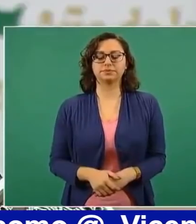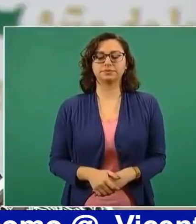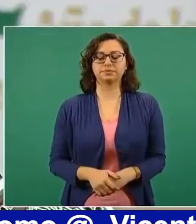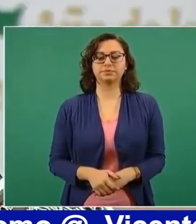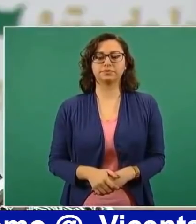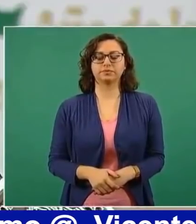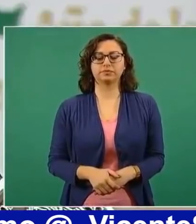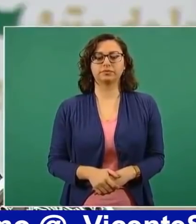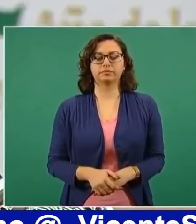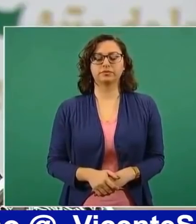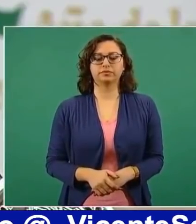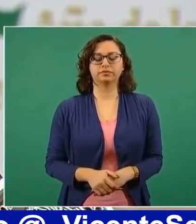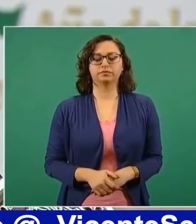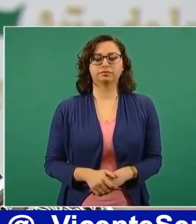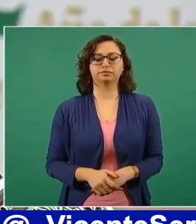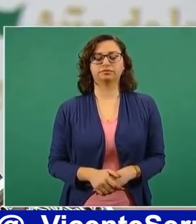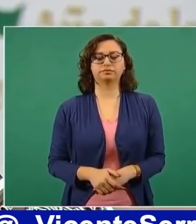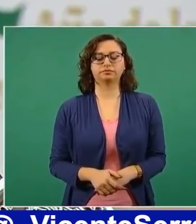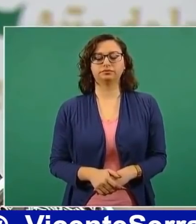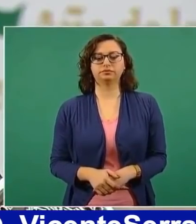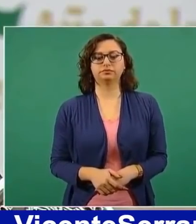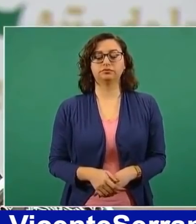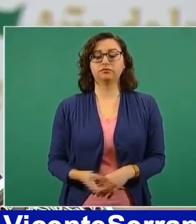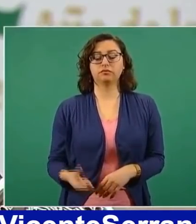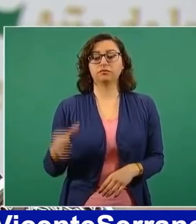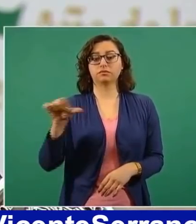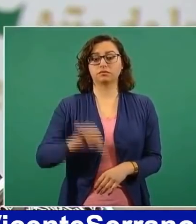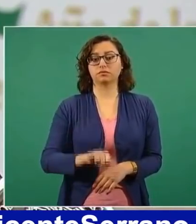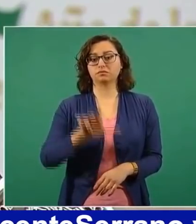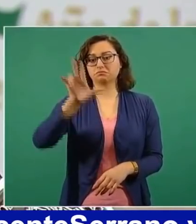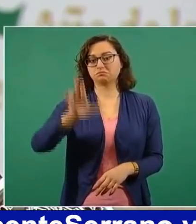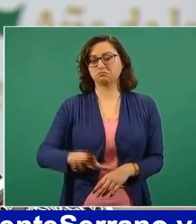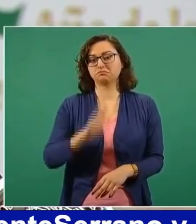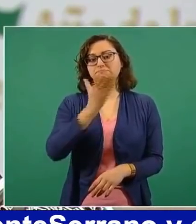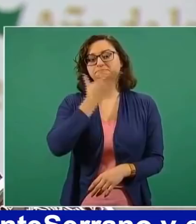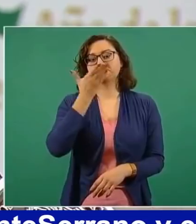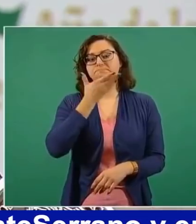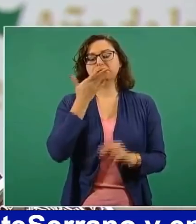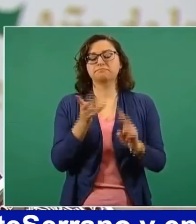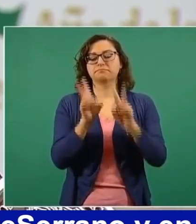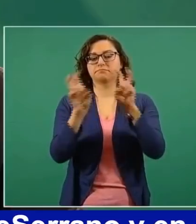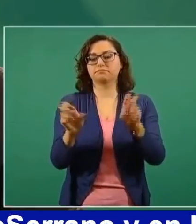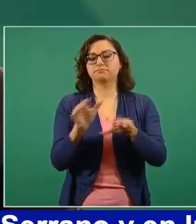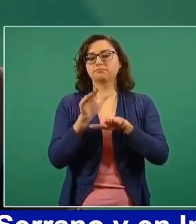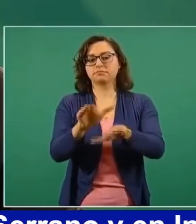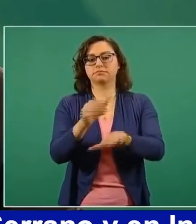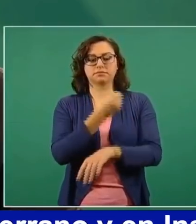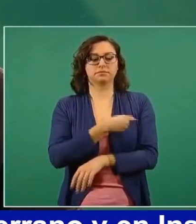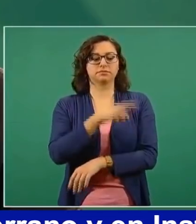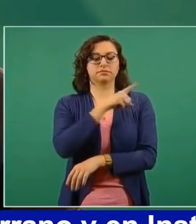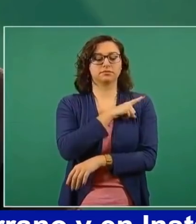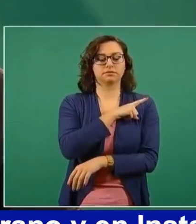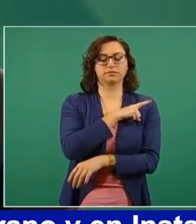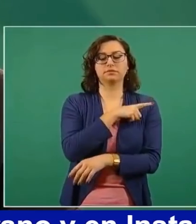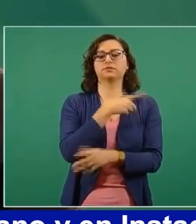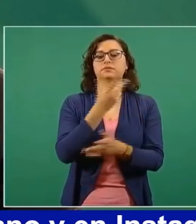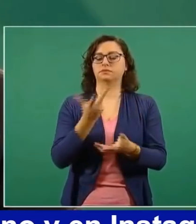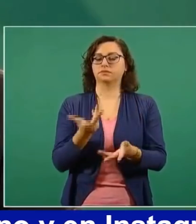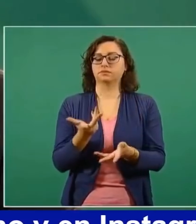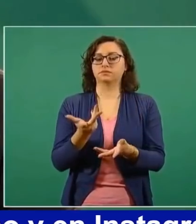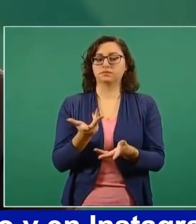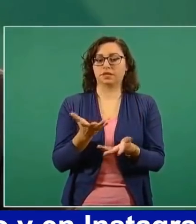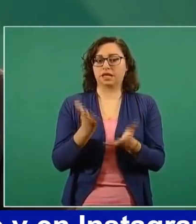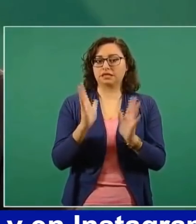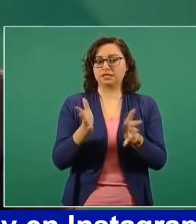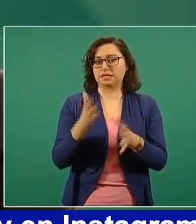lo que conocemos como el pulso de la salud, es especial porque tenemos desde luego lo ya anunciado